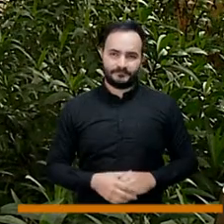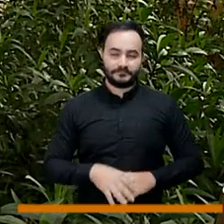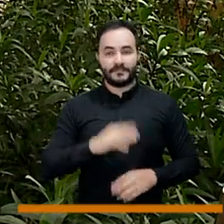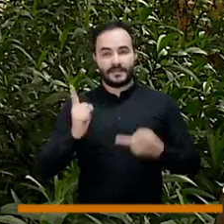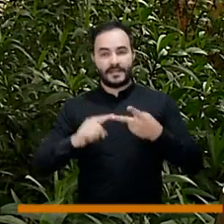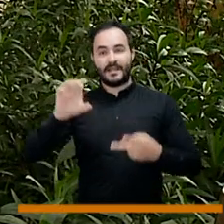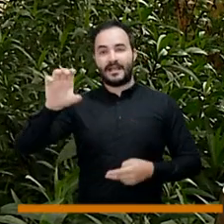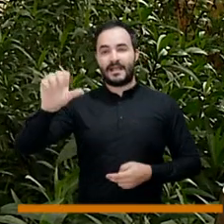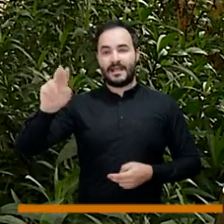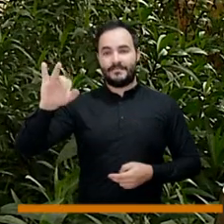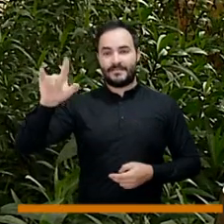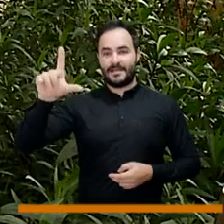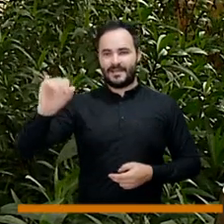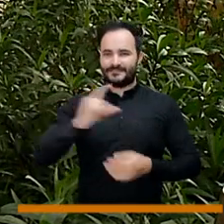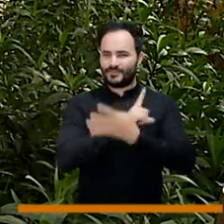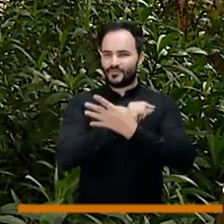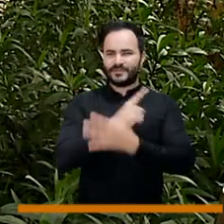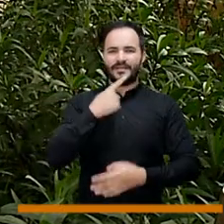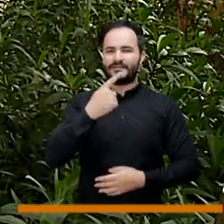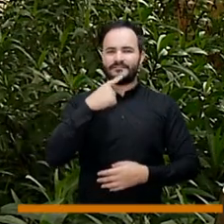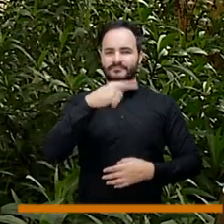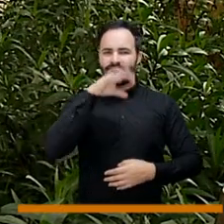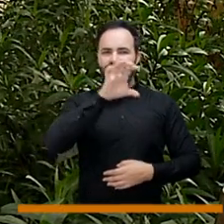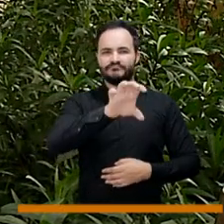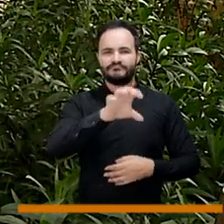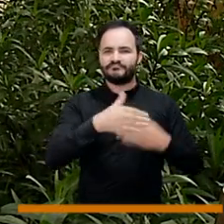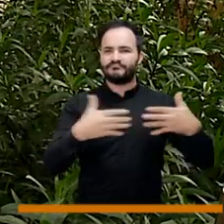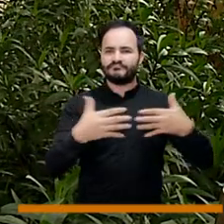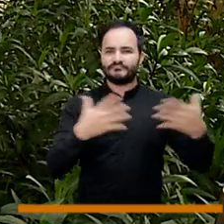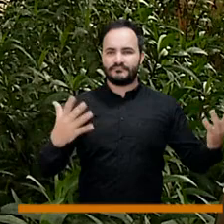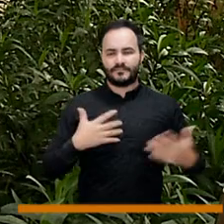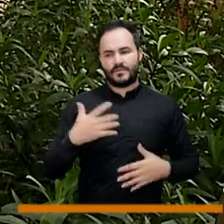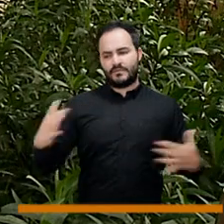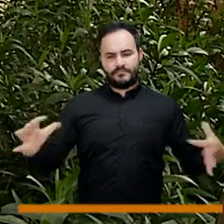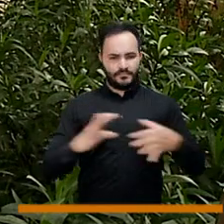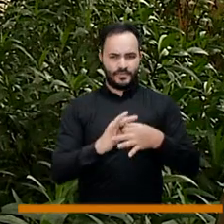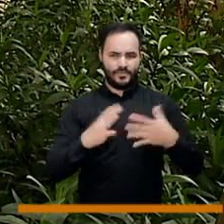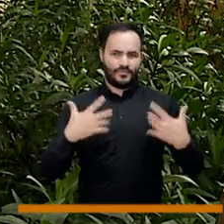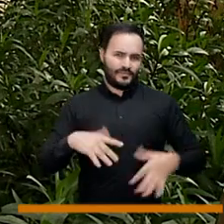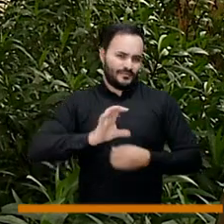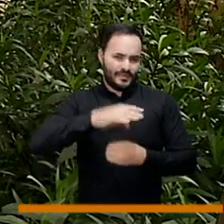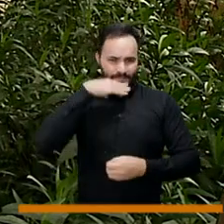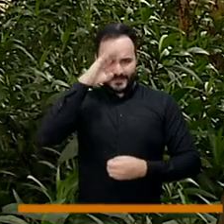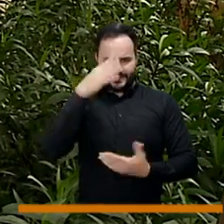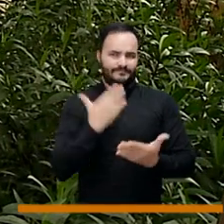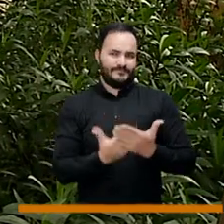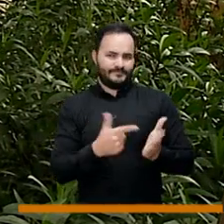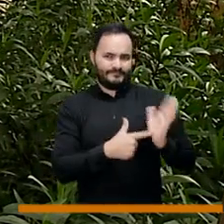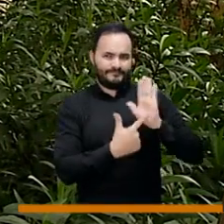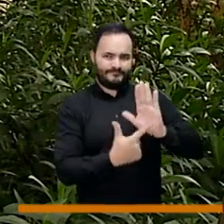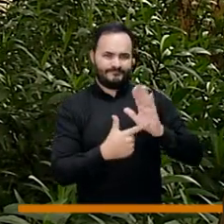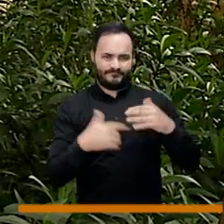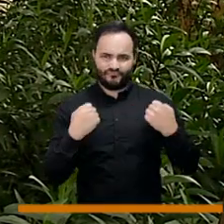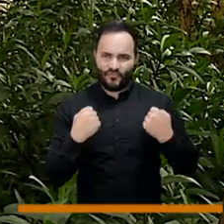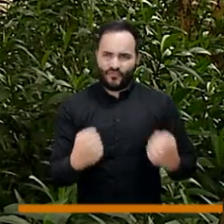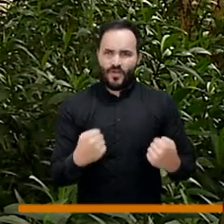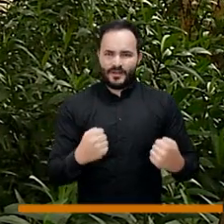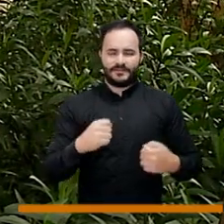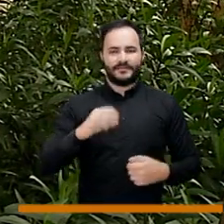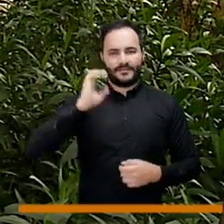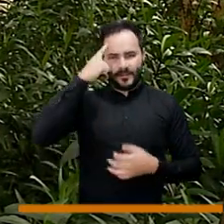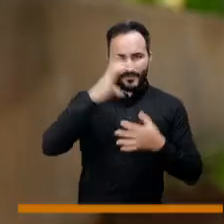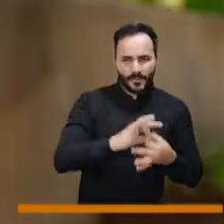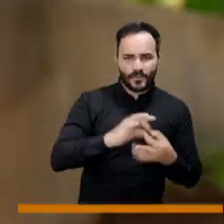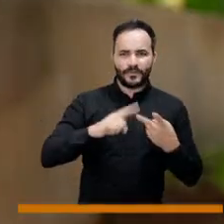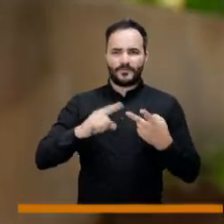través de Twitter: es la llave que ha hecho de Medellín la mejor ciudad de Colombia. Público, privado, más